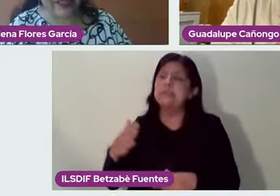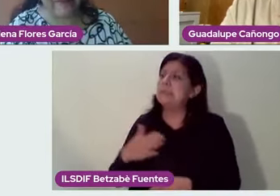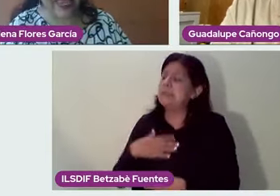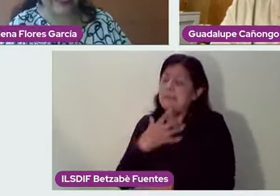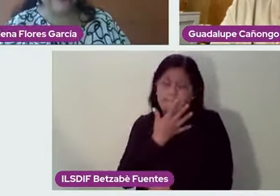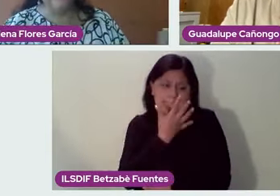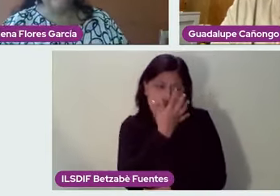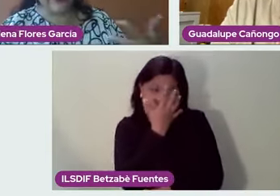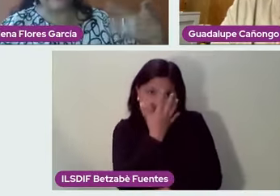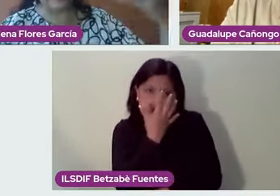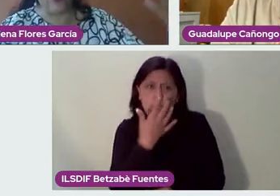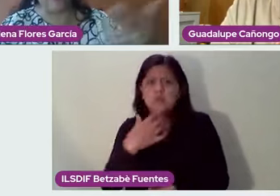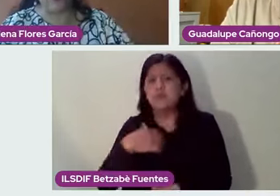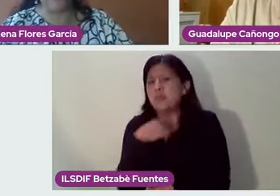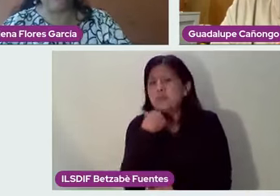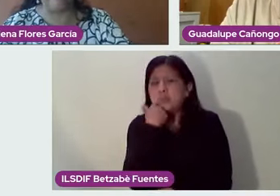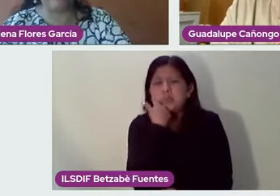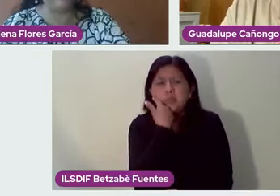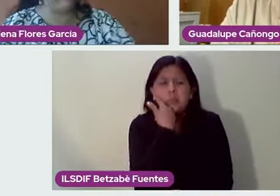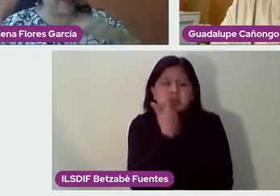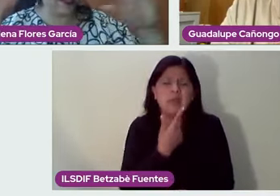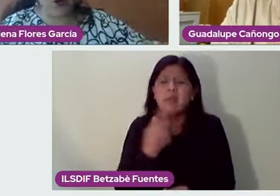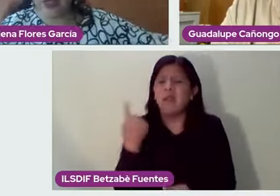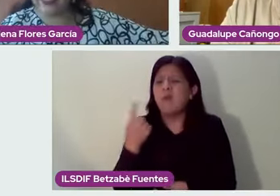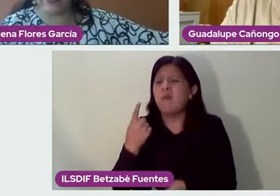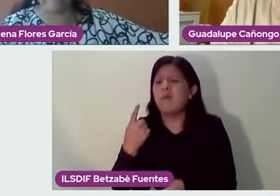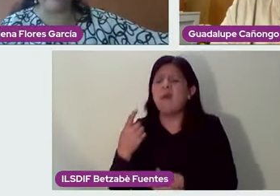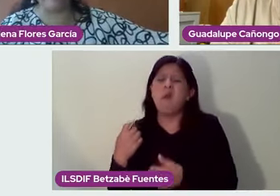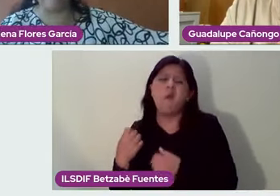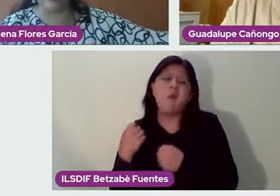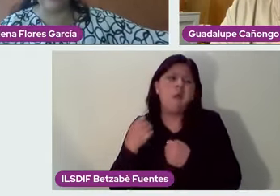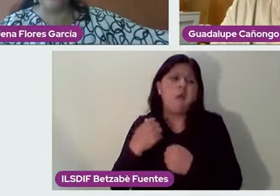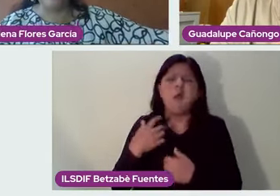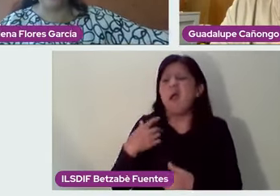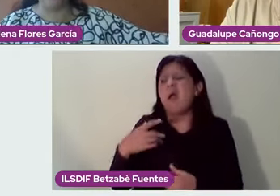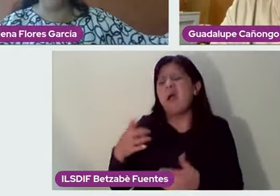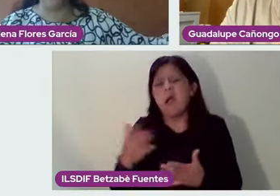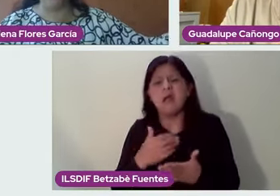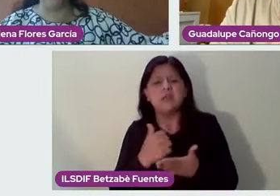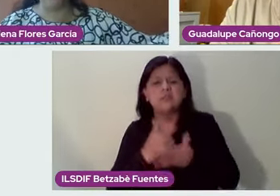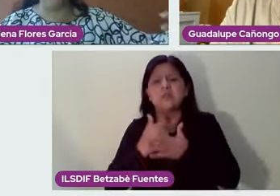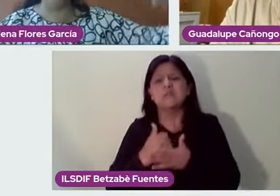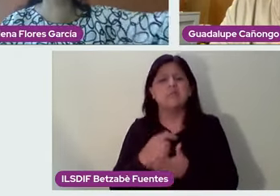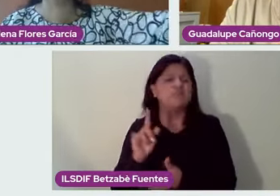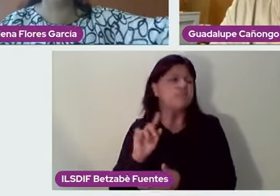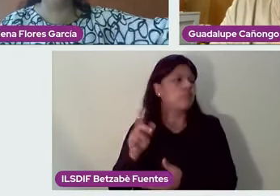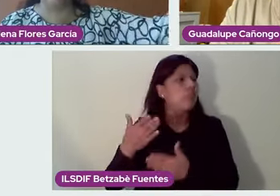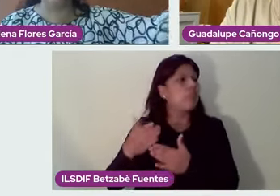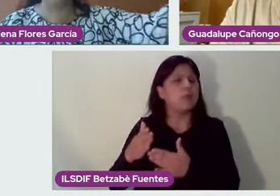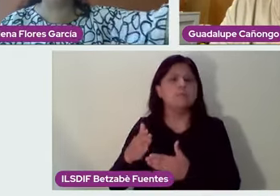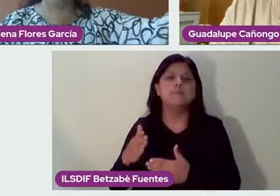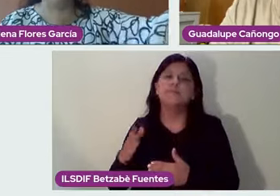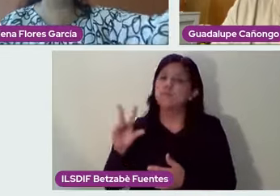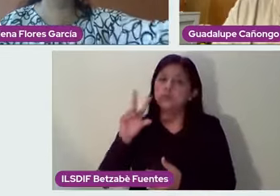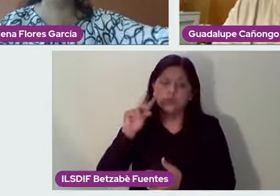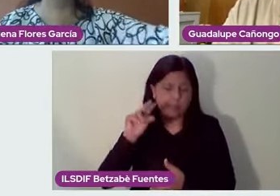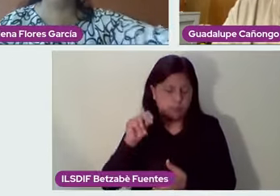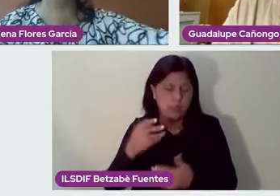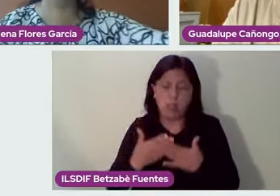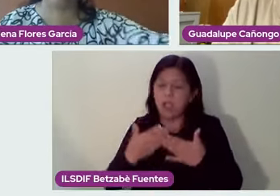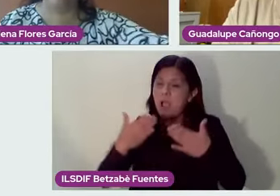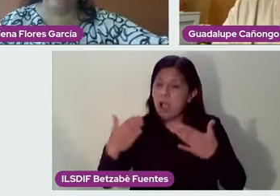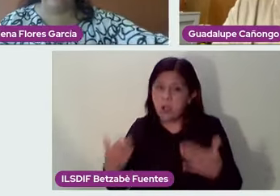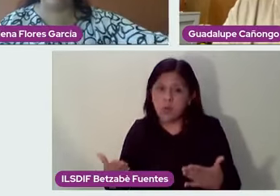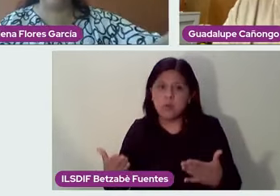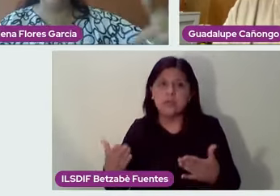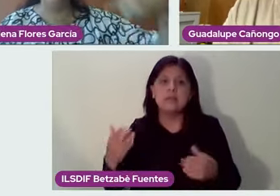visibilizando eso también, que trajo consigo la pandemia. No es que la pandemia lo puso, ¿no? O sea, es decir, no sucede